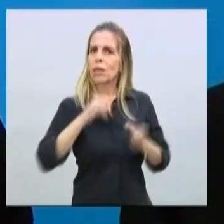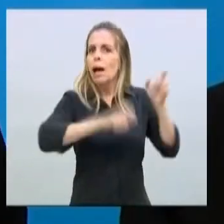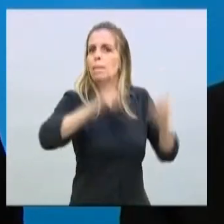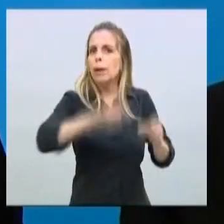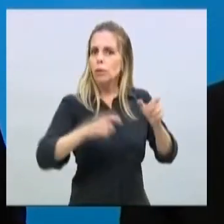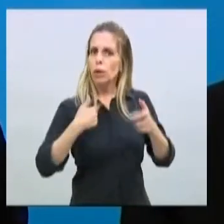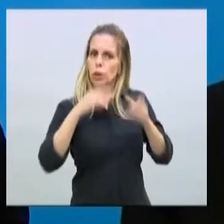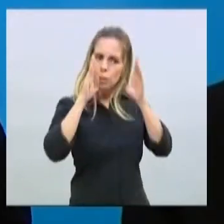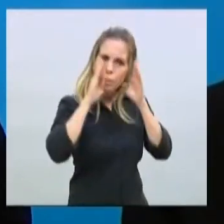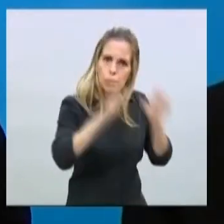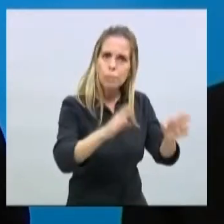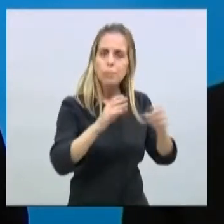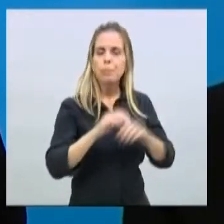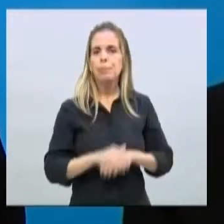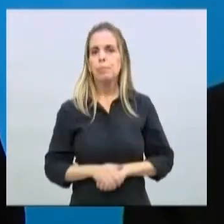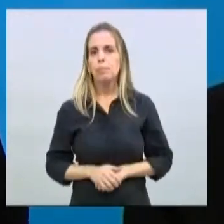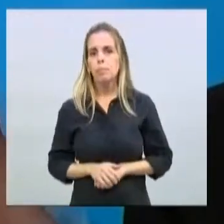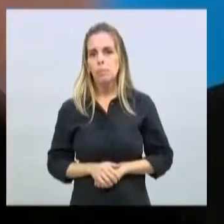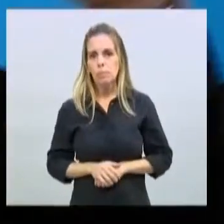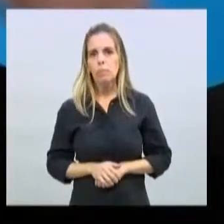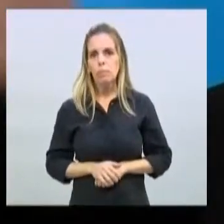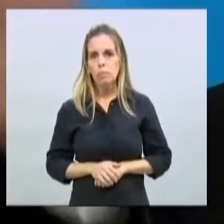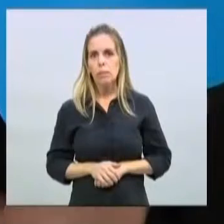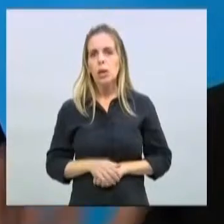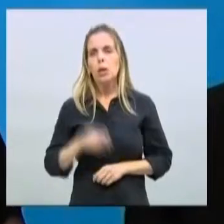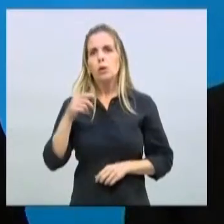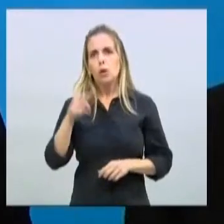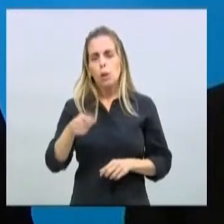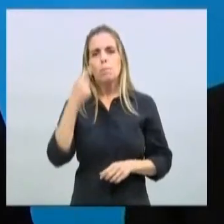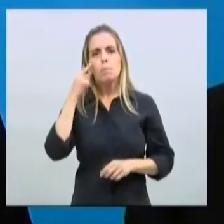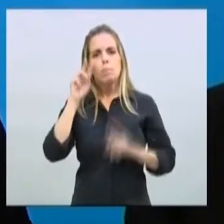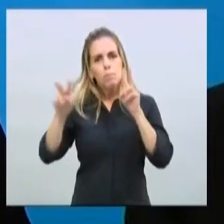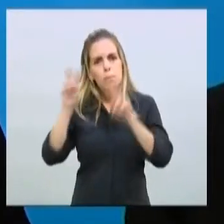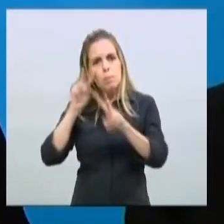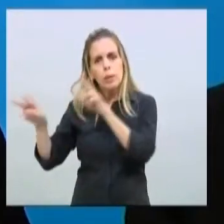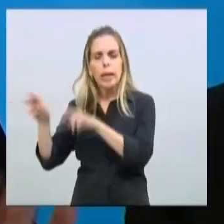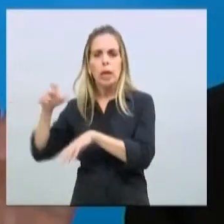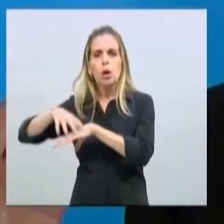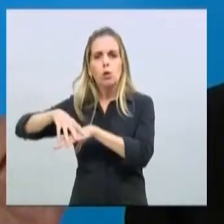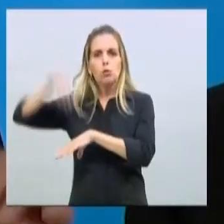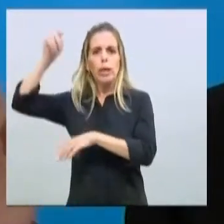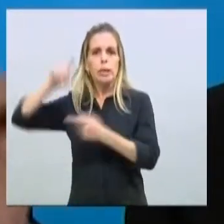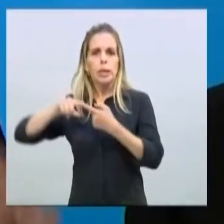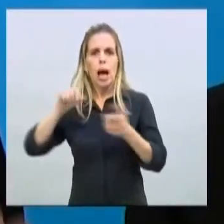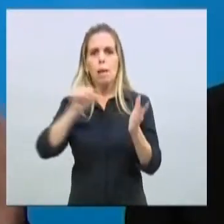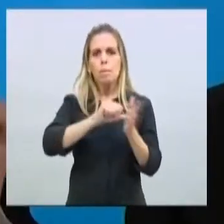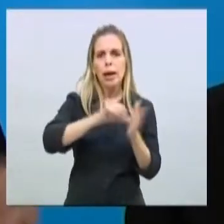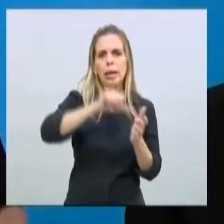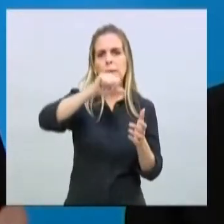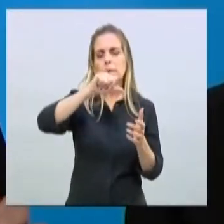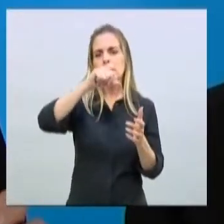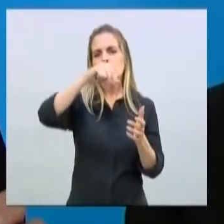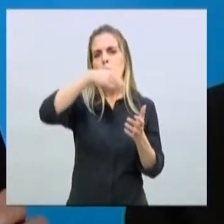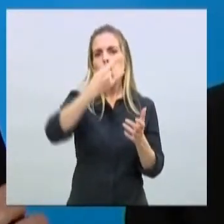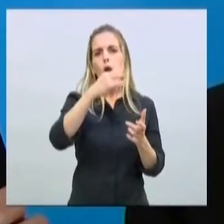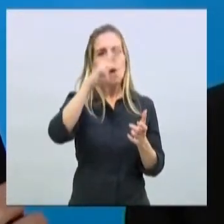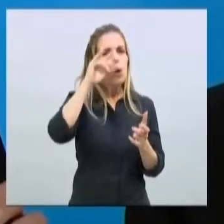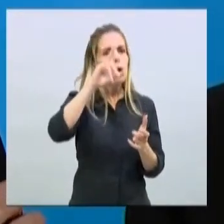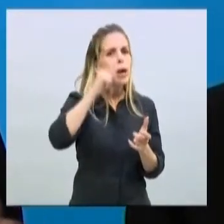Y me he ido tan lejos, me he ido a Suecia y a Noruega, dos sociedades